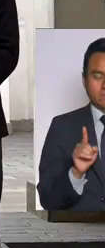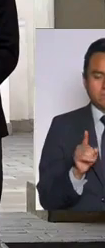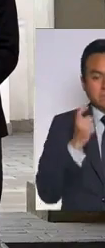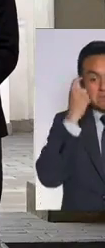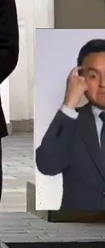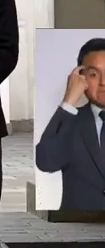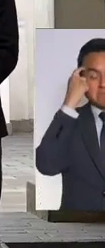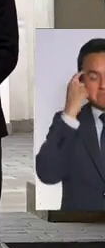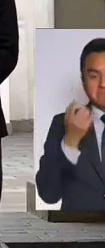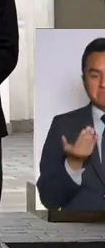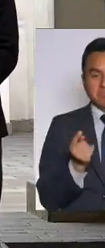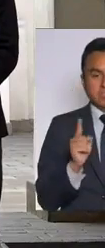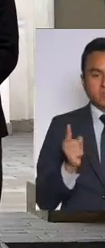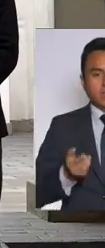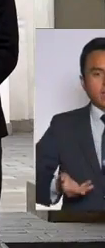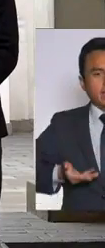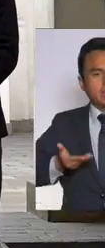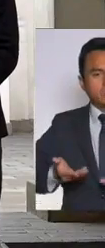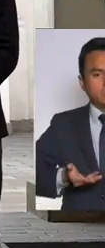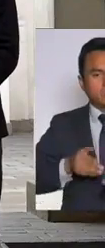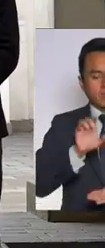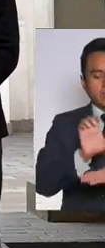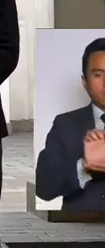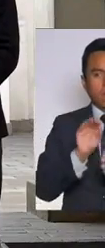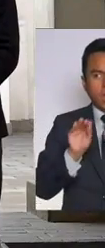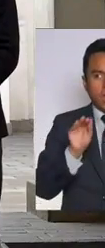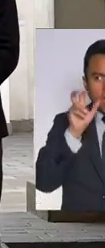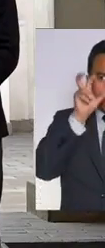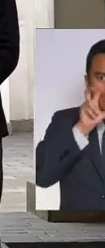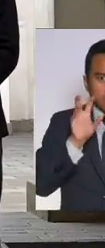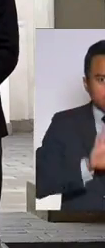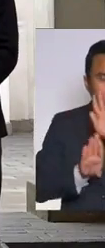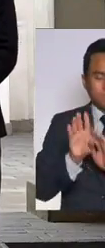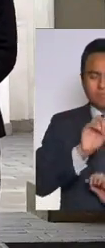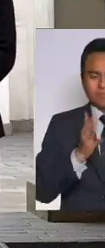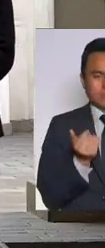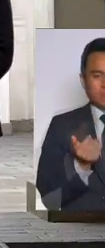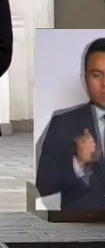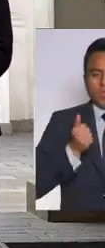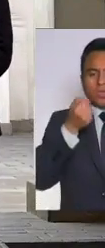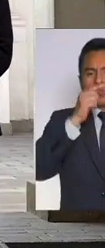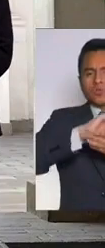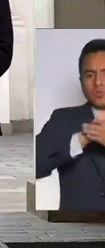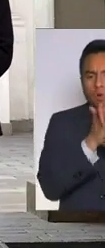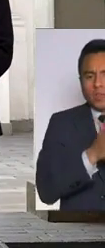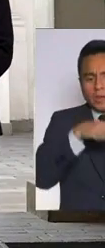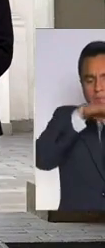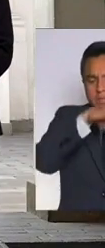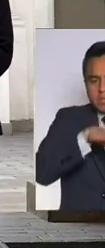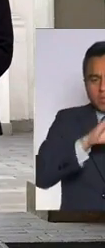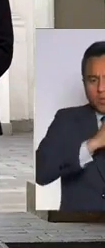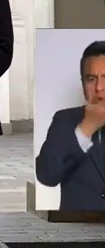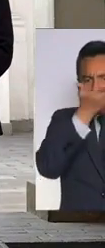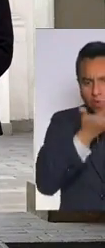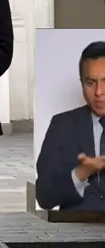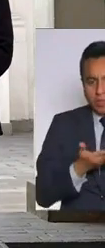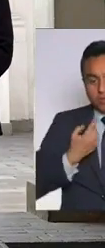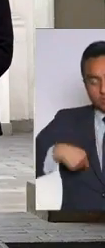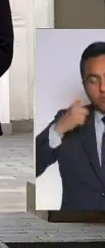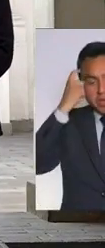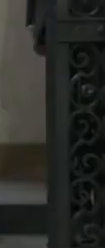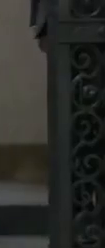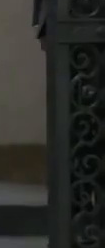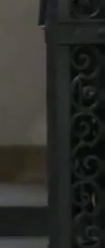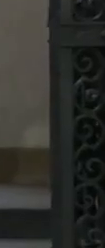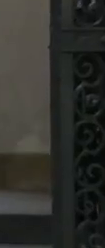acción, ¿no es cierto?, y cae esta persona, este joven de 16 años al Mapocho. Frente a esa situación se reactiva